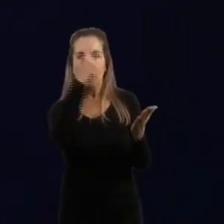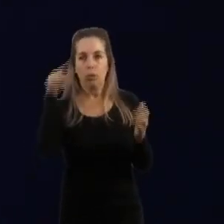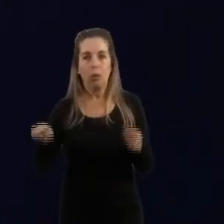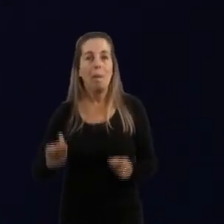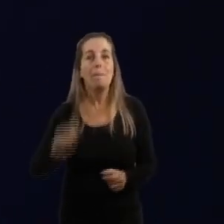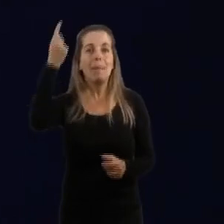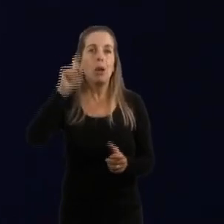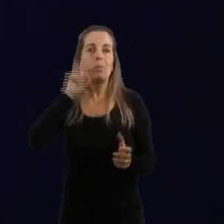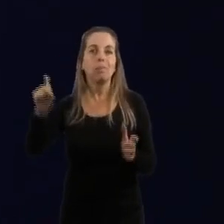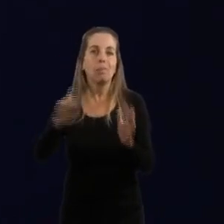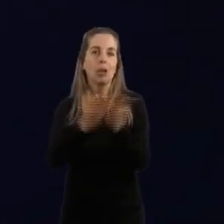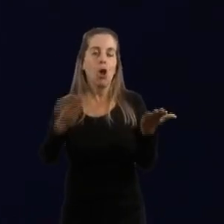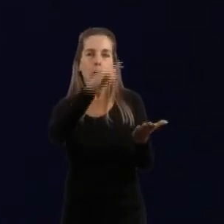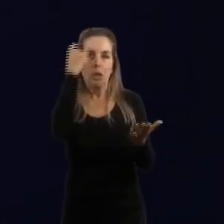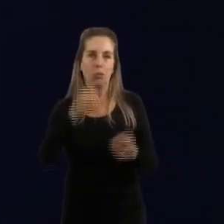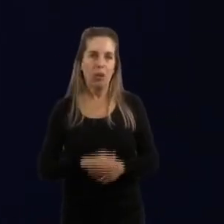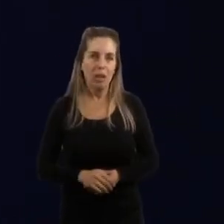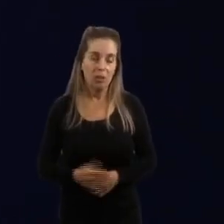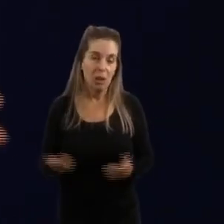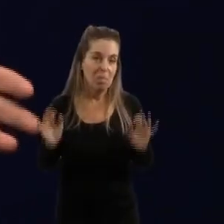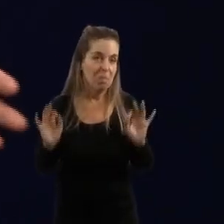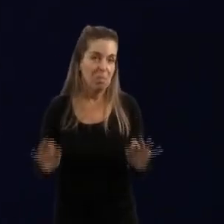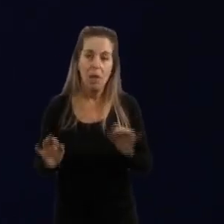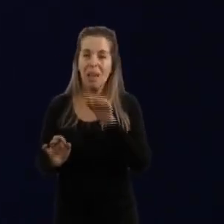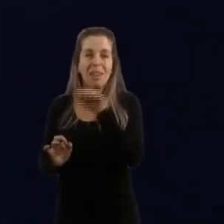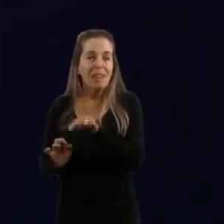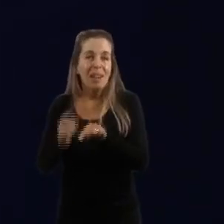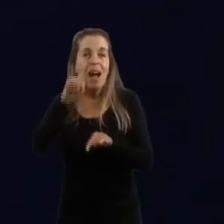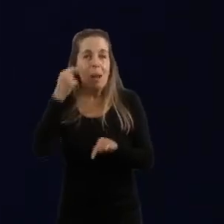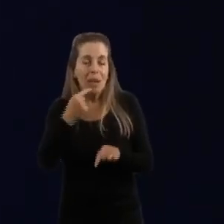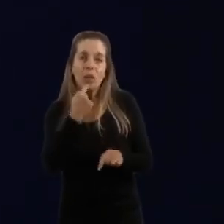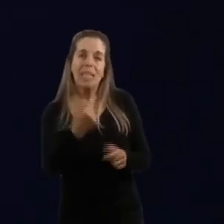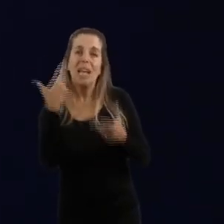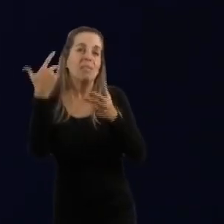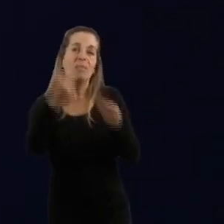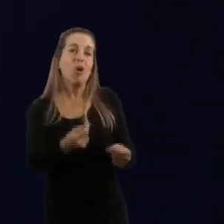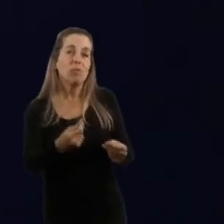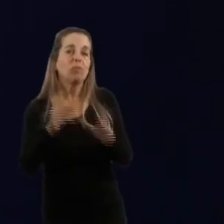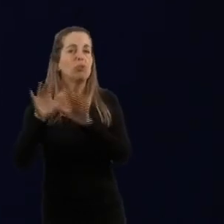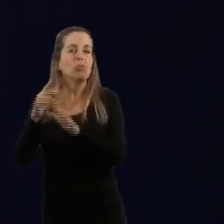Así que bastaba con al Pacto de Mayo yo no voy